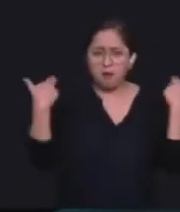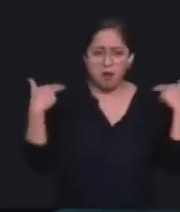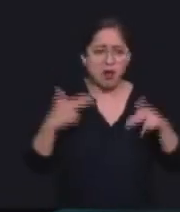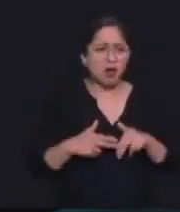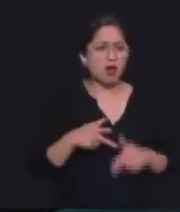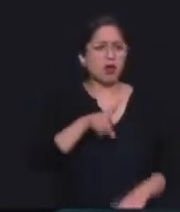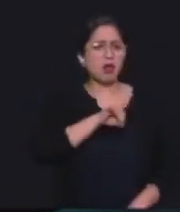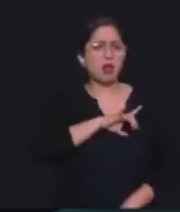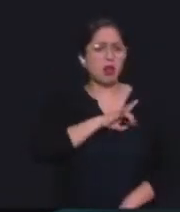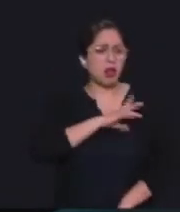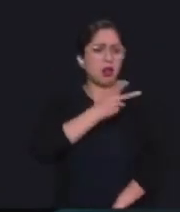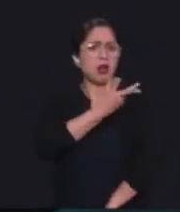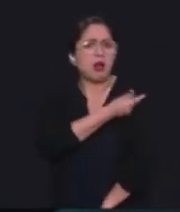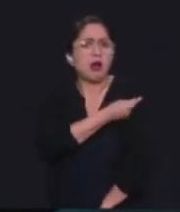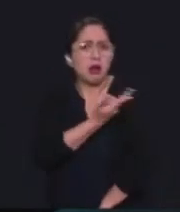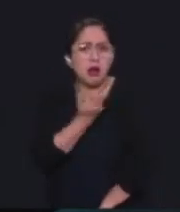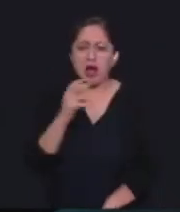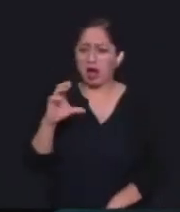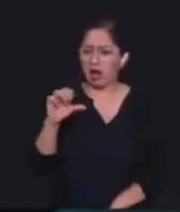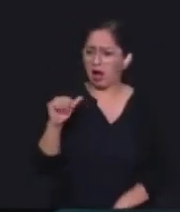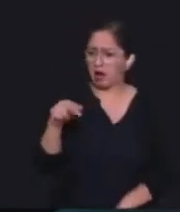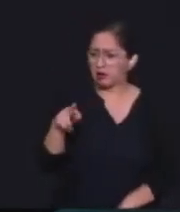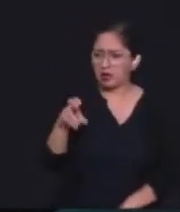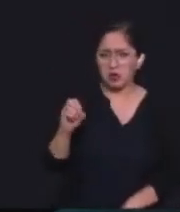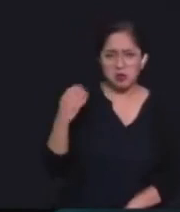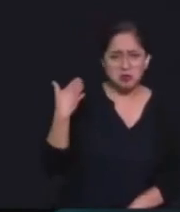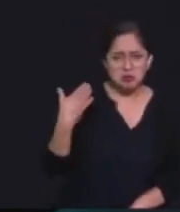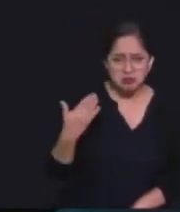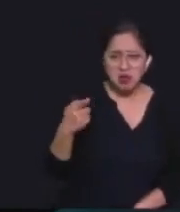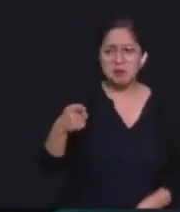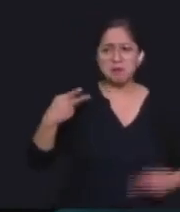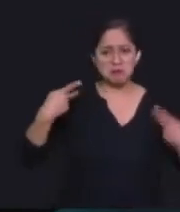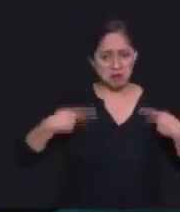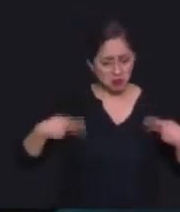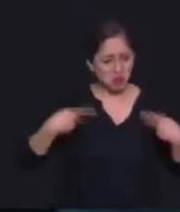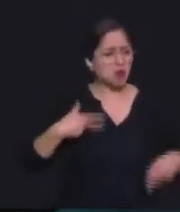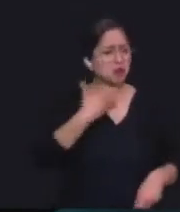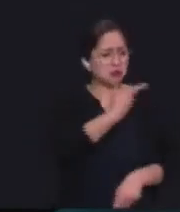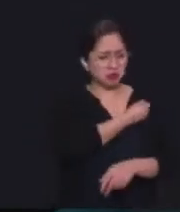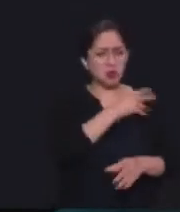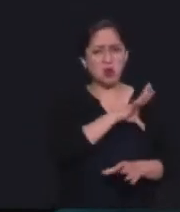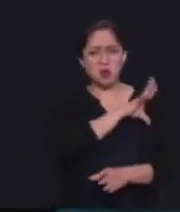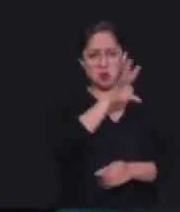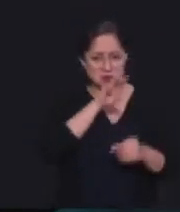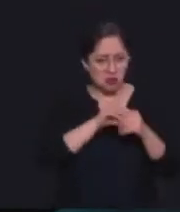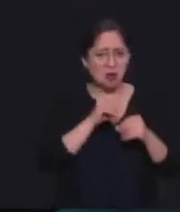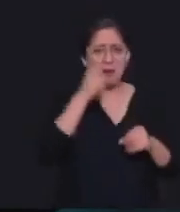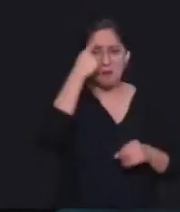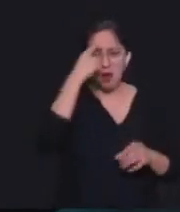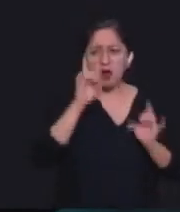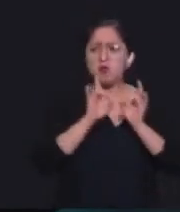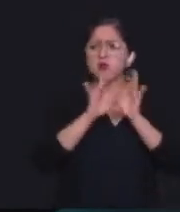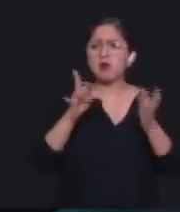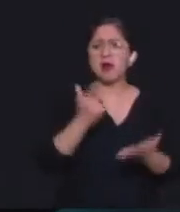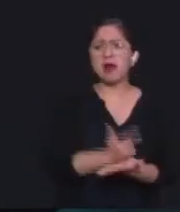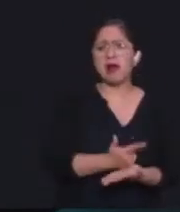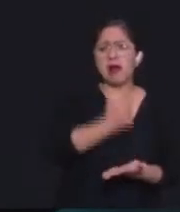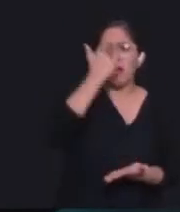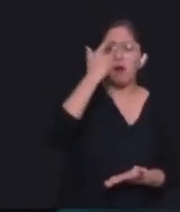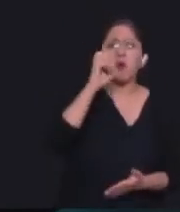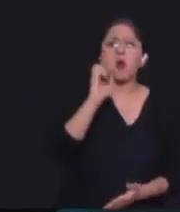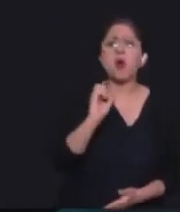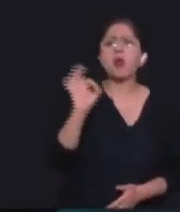vacuna extraordinaria y todos los que se la pongan están cubiertos para enfermedad grave y para riesgo de mortalidad.